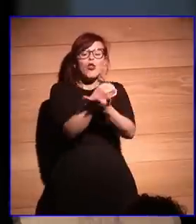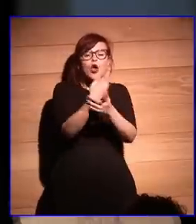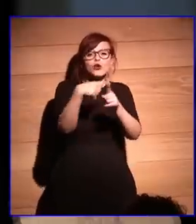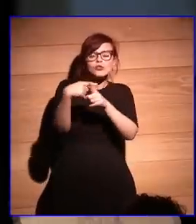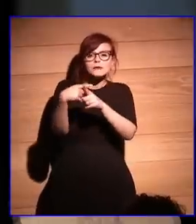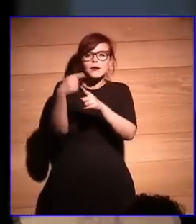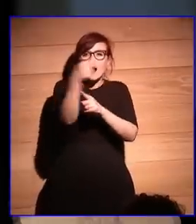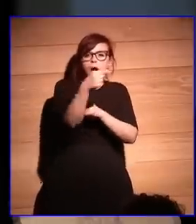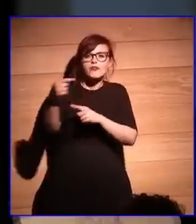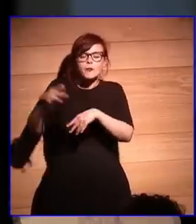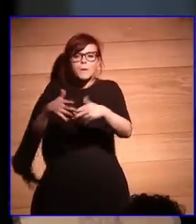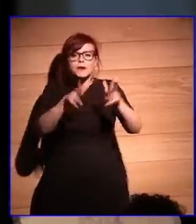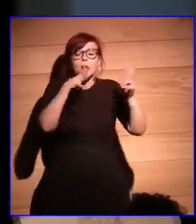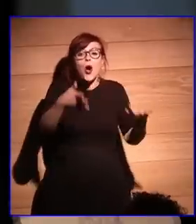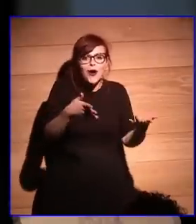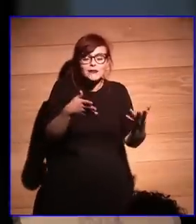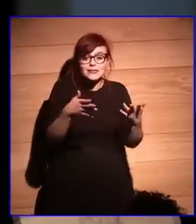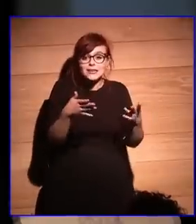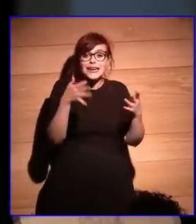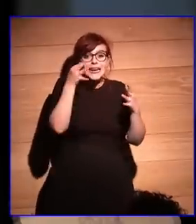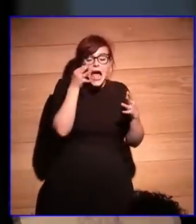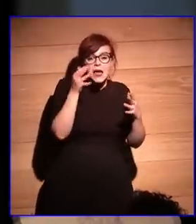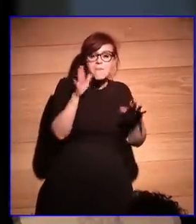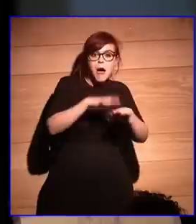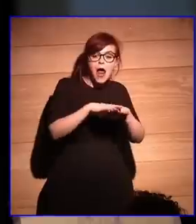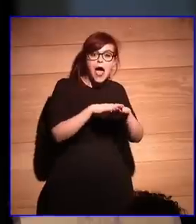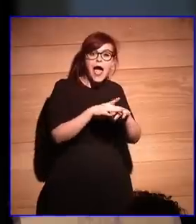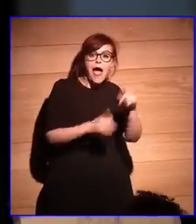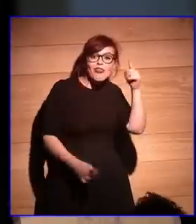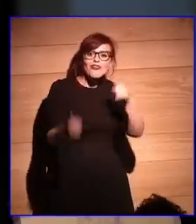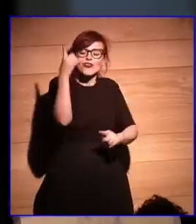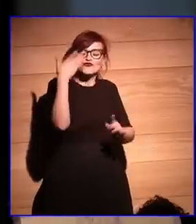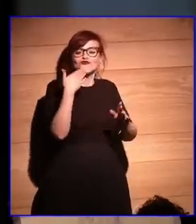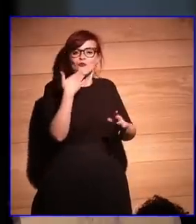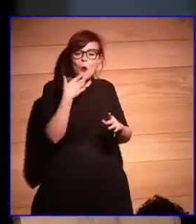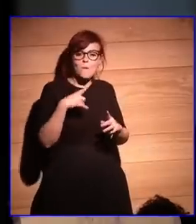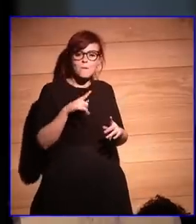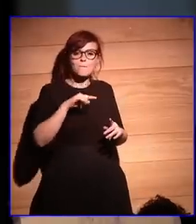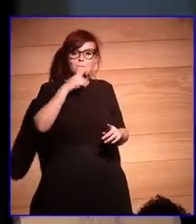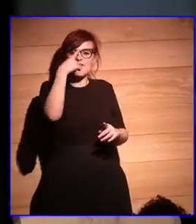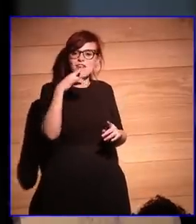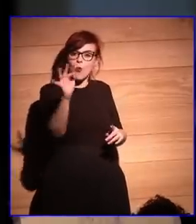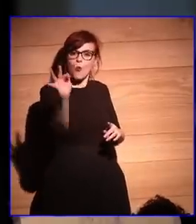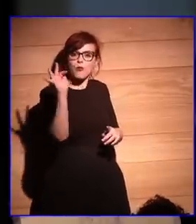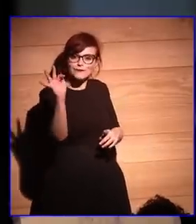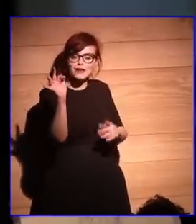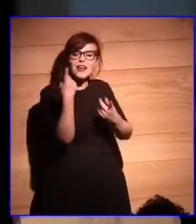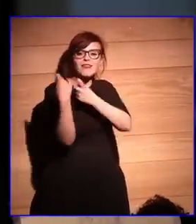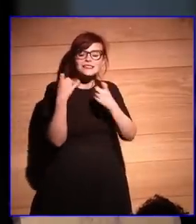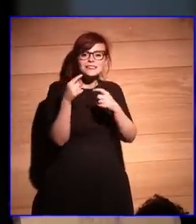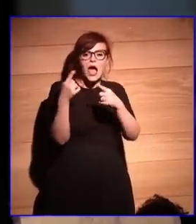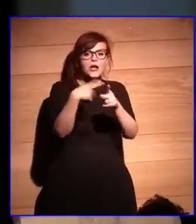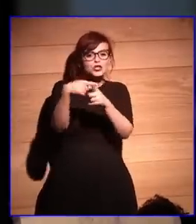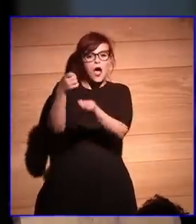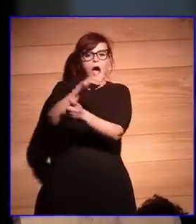la única oportunidad que alguien tiene de hacer el bien, del mismo modo que la única manera de hablar de la oscuridad es desde la luz. Y la